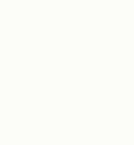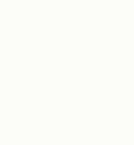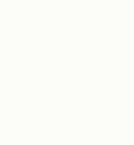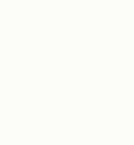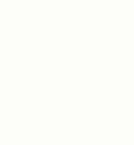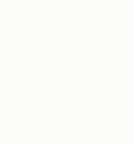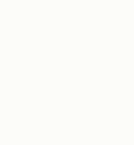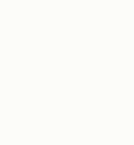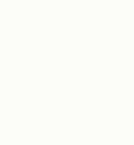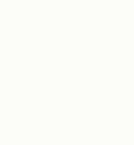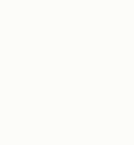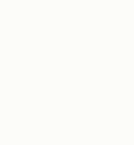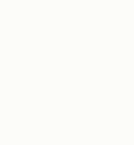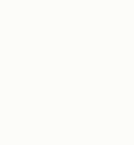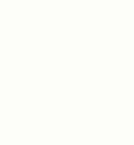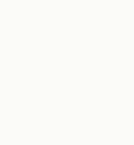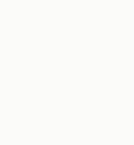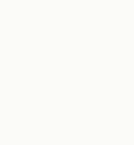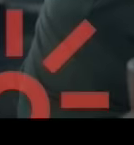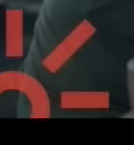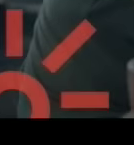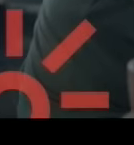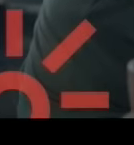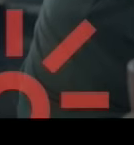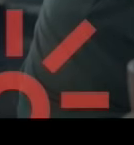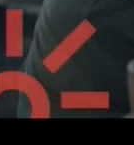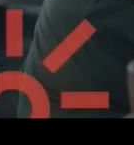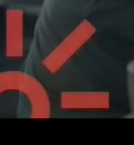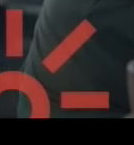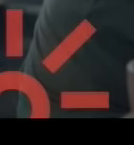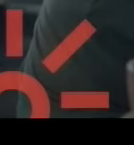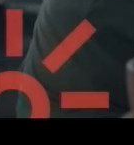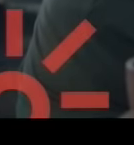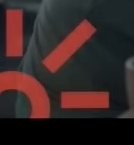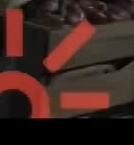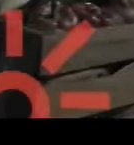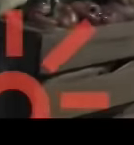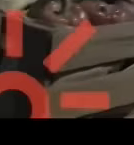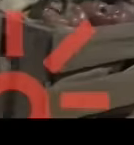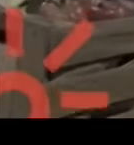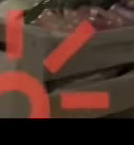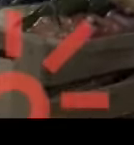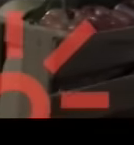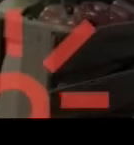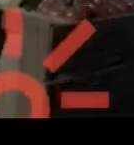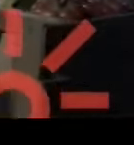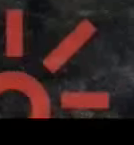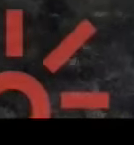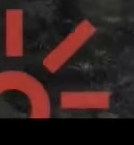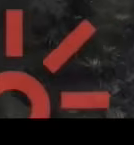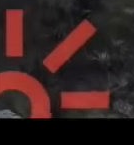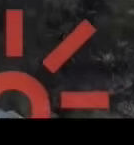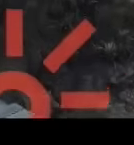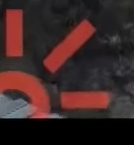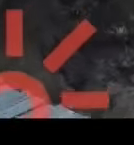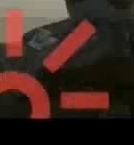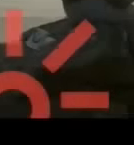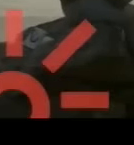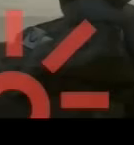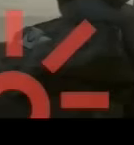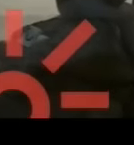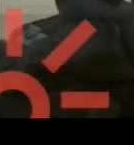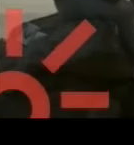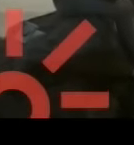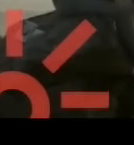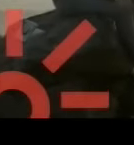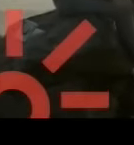Ecuador TV, somos todos. Sé parte de la generación sin límite, porque hablar y mensajear sin límite es tener más. Con los